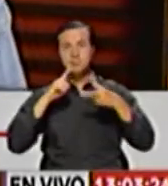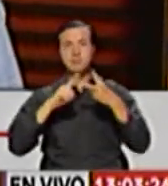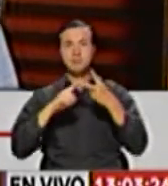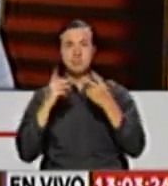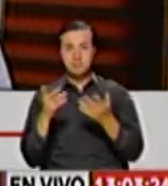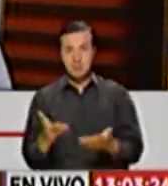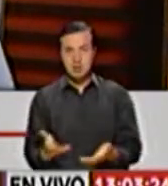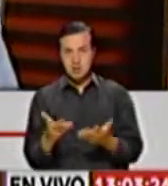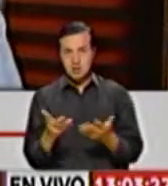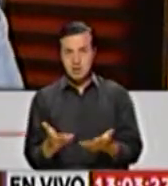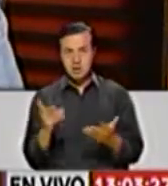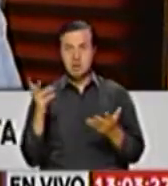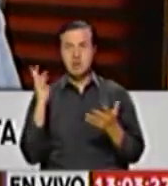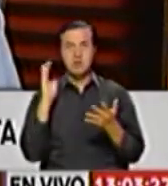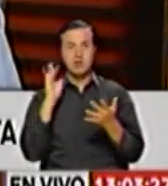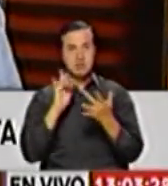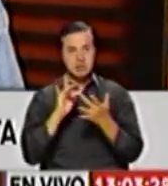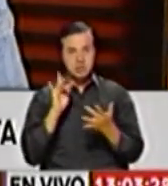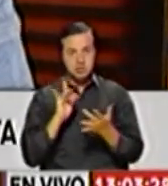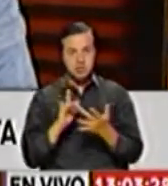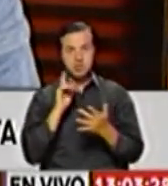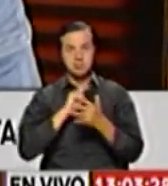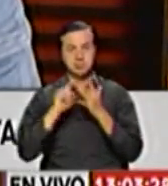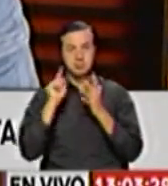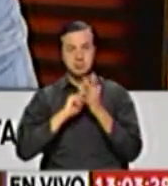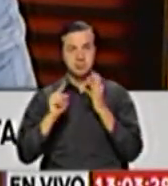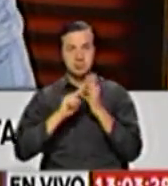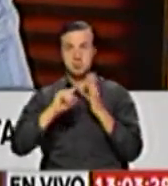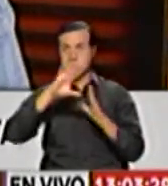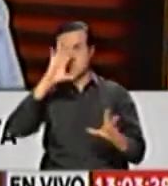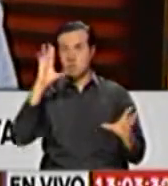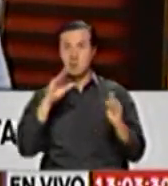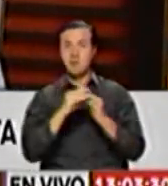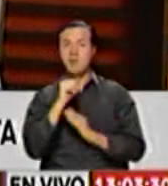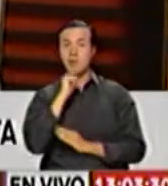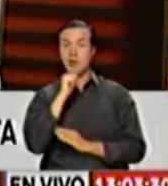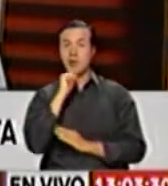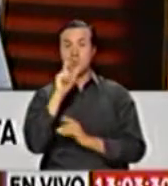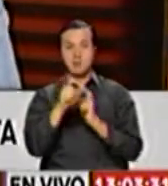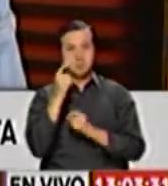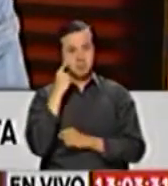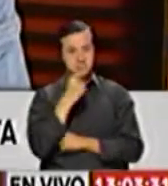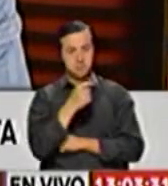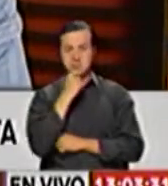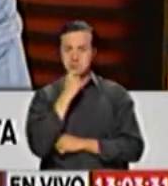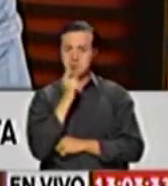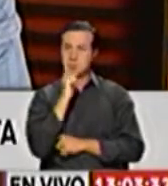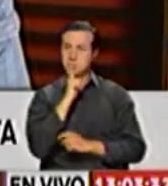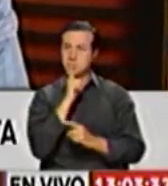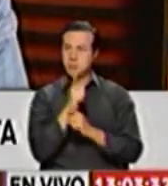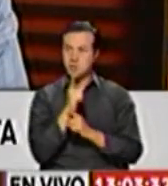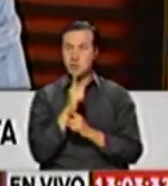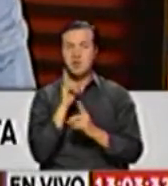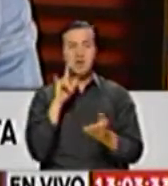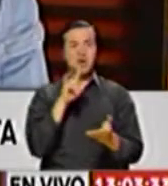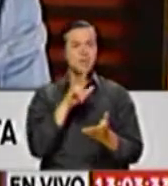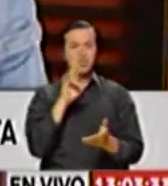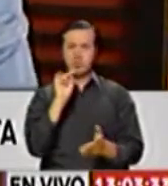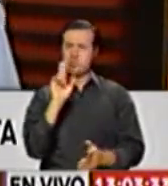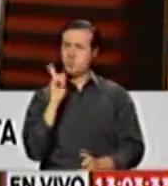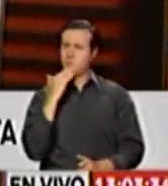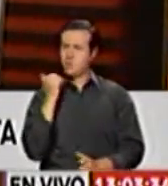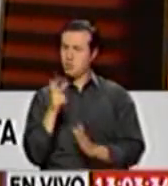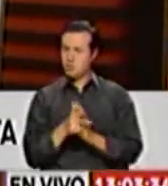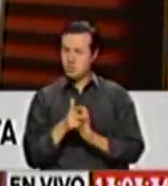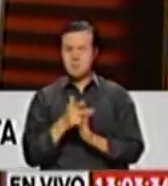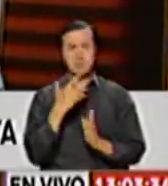carga, tiene que ser conectividad, ya, porque eso es lo que falta. Y que la gente vea que sea una opción. En vez de irme en avión, voy en tren. En